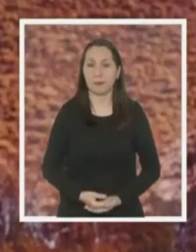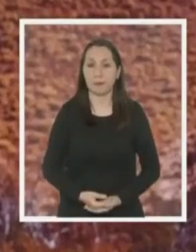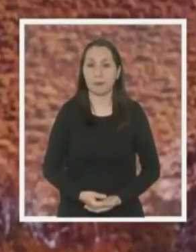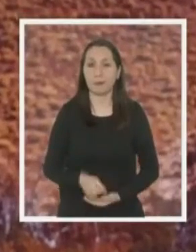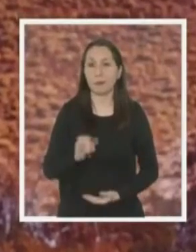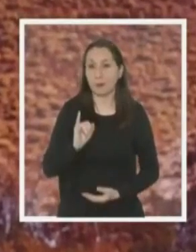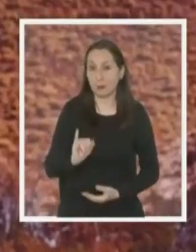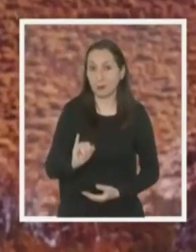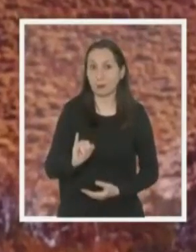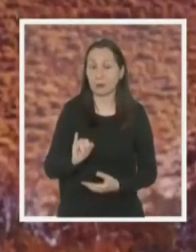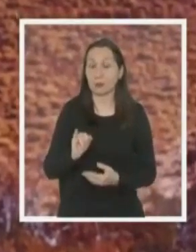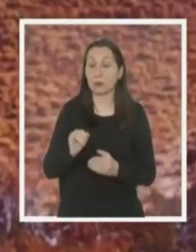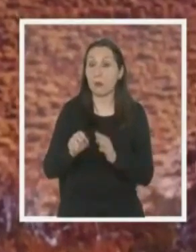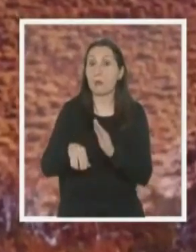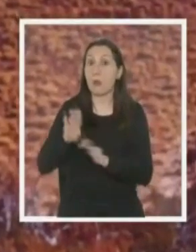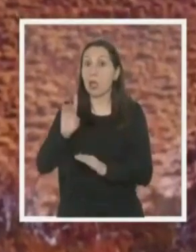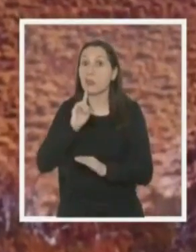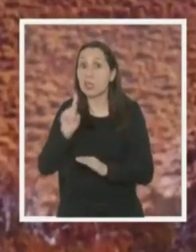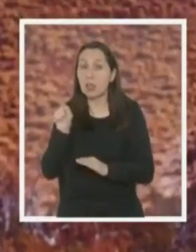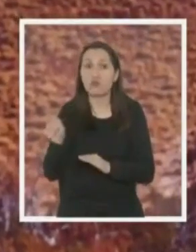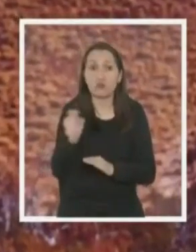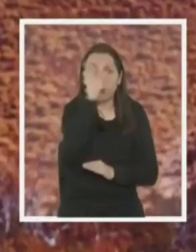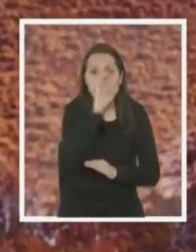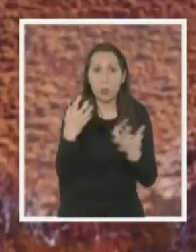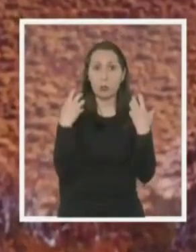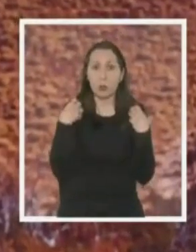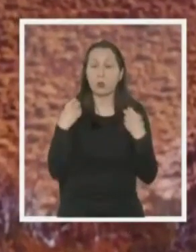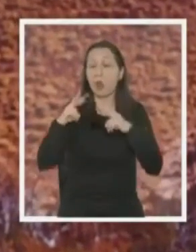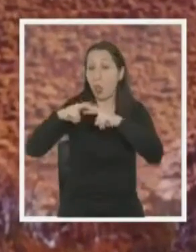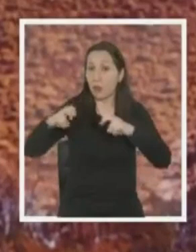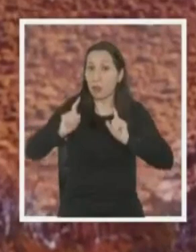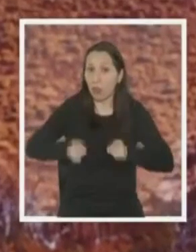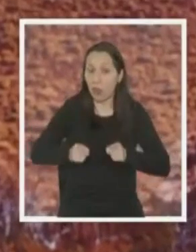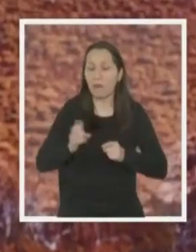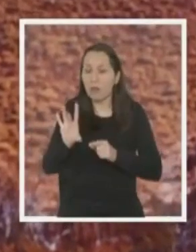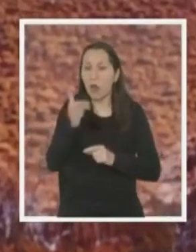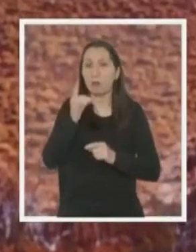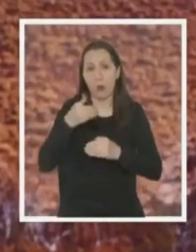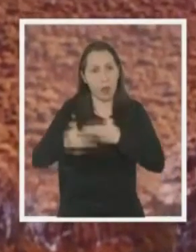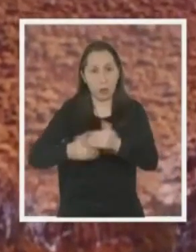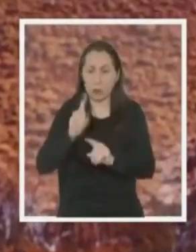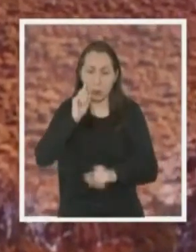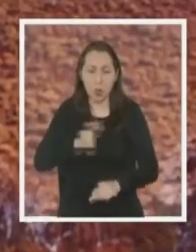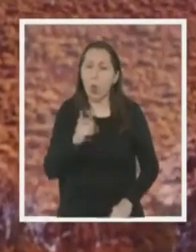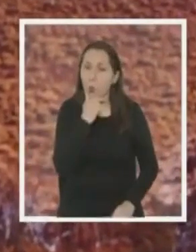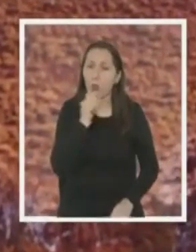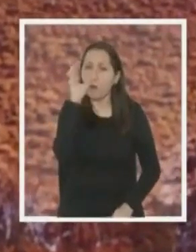Si hay más responsabilidades que establecer, eso con las investigaciones que corresponden se llevarán adelante, que no les quepa